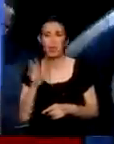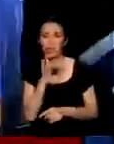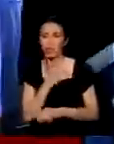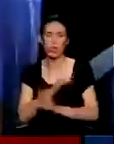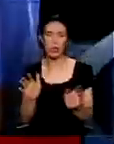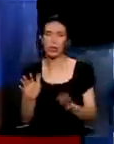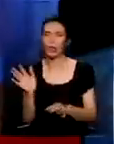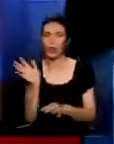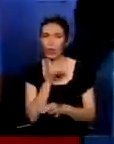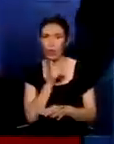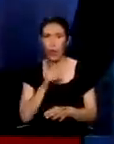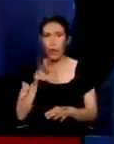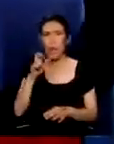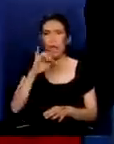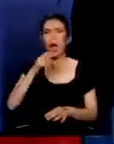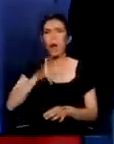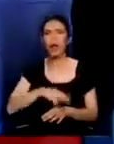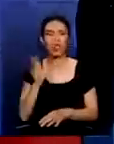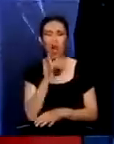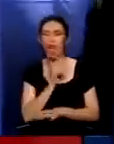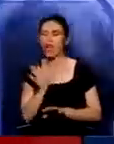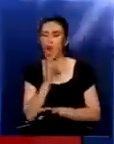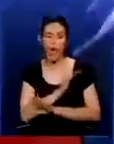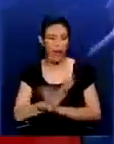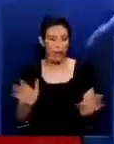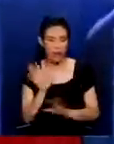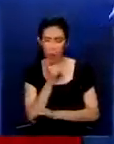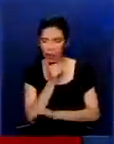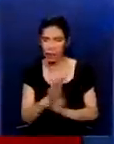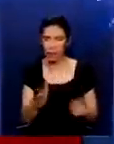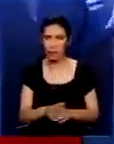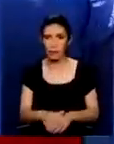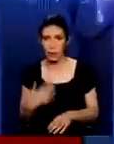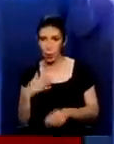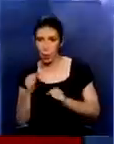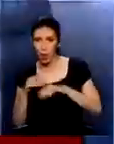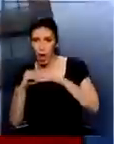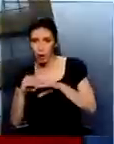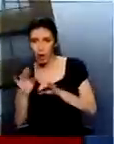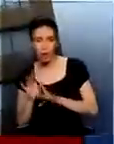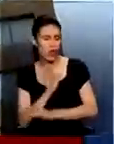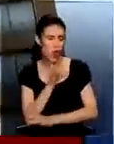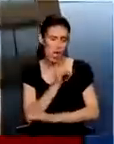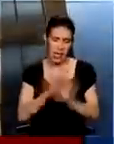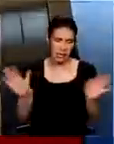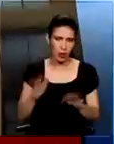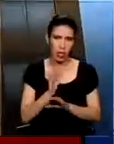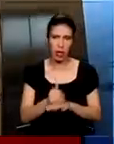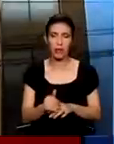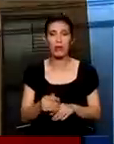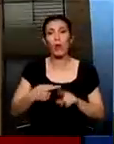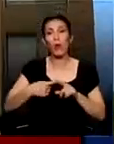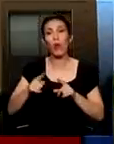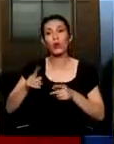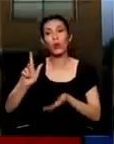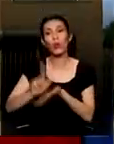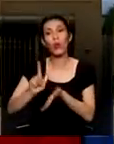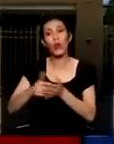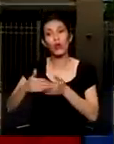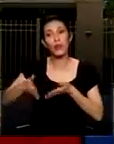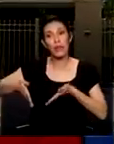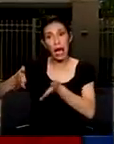No está el Esteban. No está tampoco el papá de Juan. ¿Y hay alguna no hay nadie. ¿O le podemos dejar algún? No hay nadie. En otro domicilio que se le informó al doctor